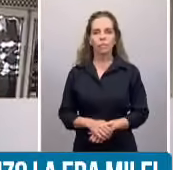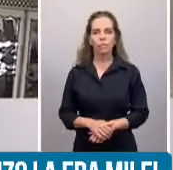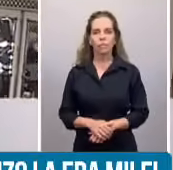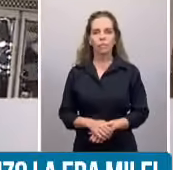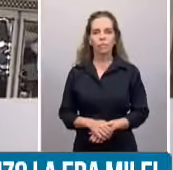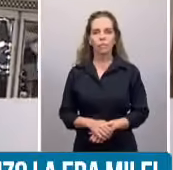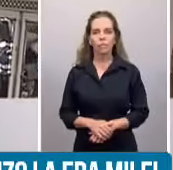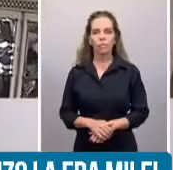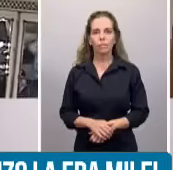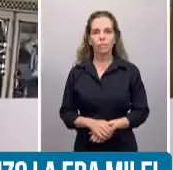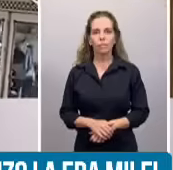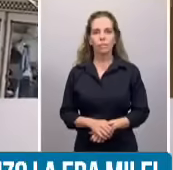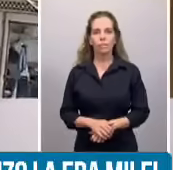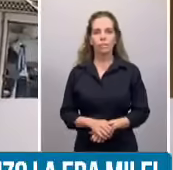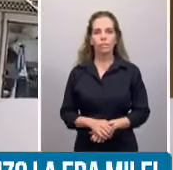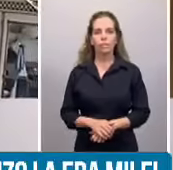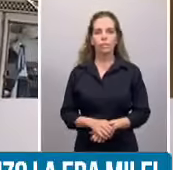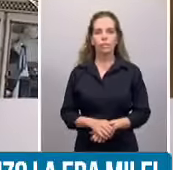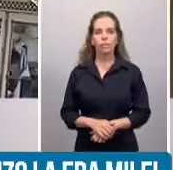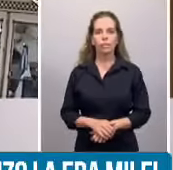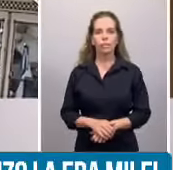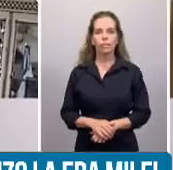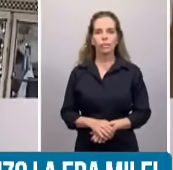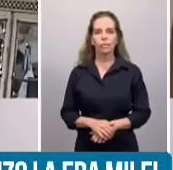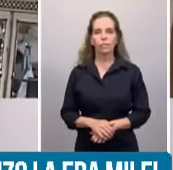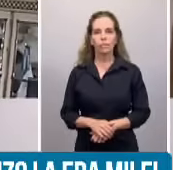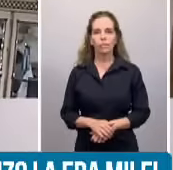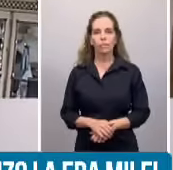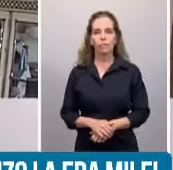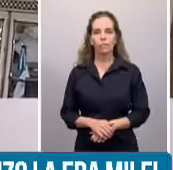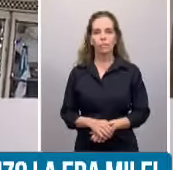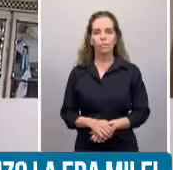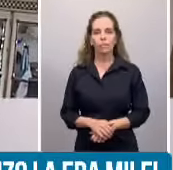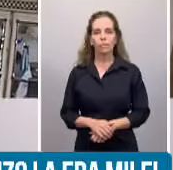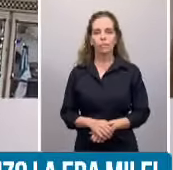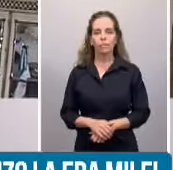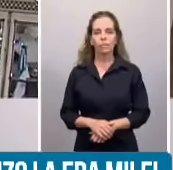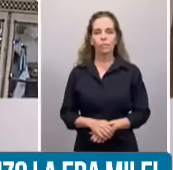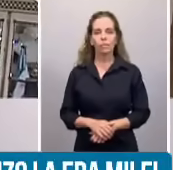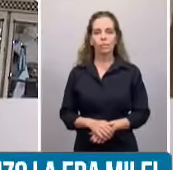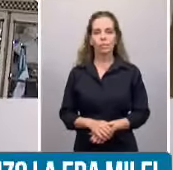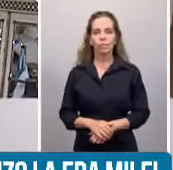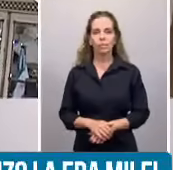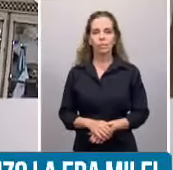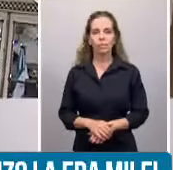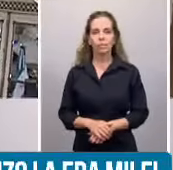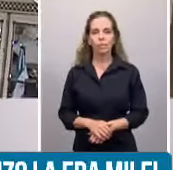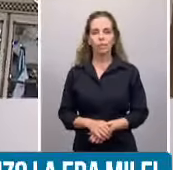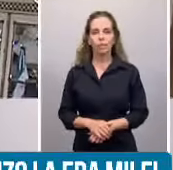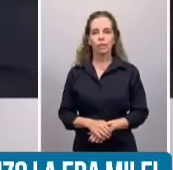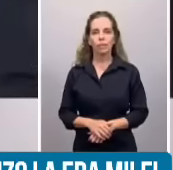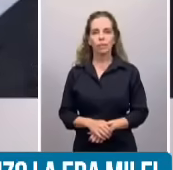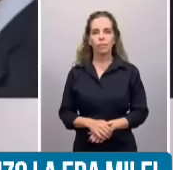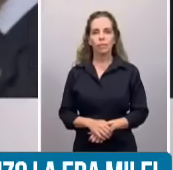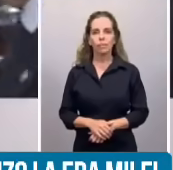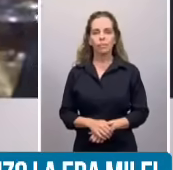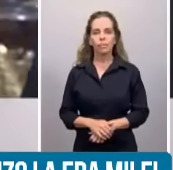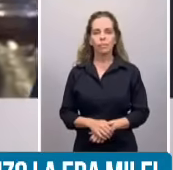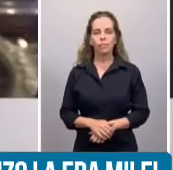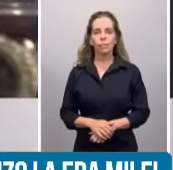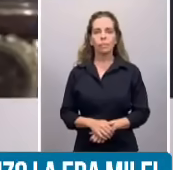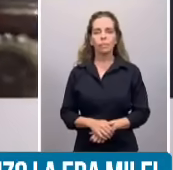tampoco Noboa, el actual titular del gobierno de Ecuador. Sí. Por eso digo, lo saludable sería que la Argentina